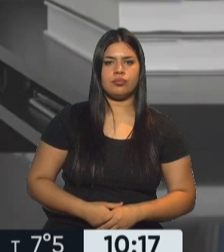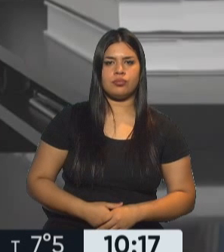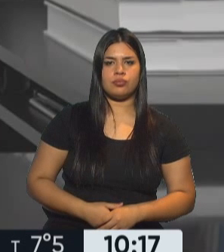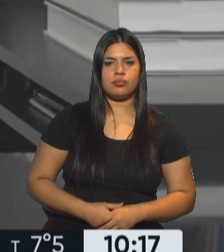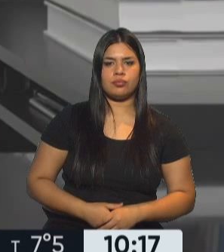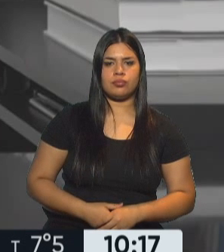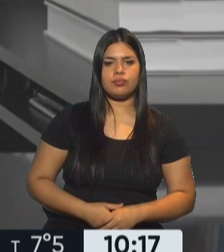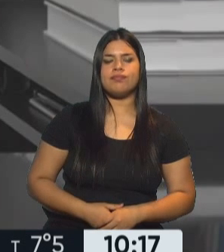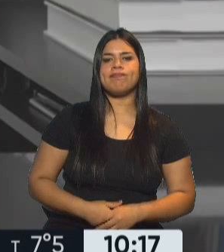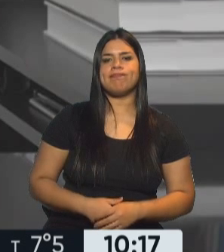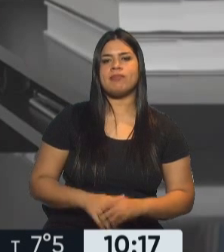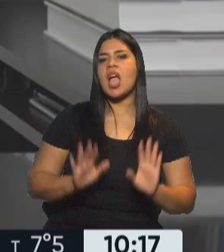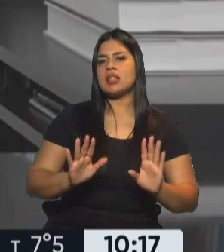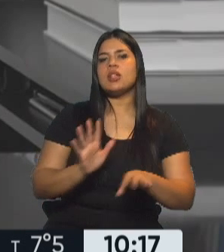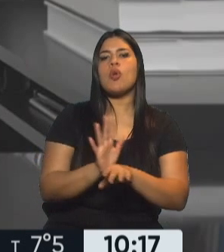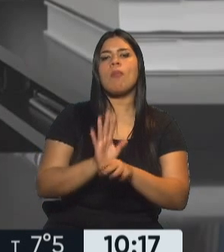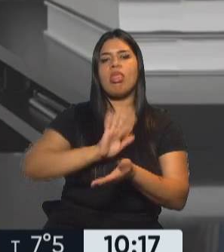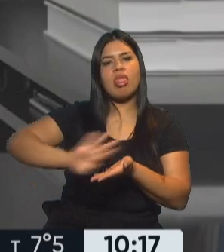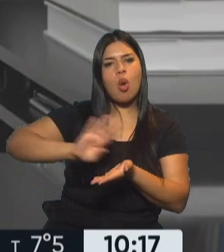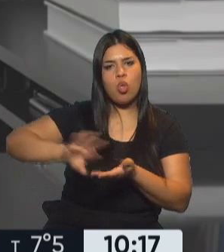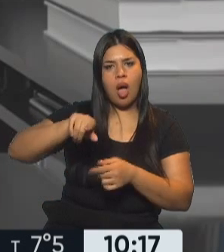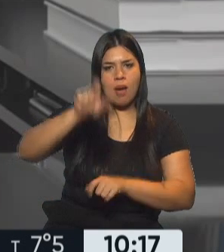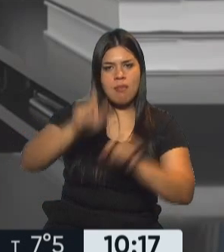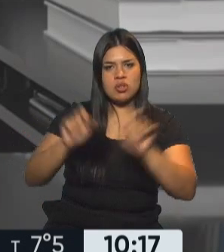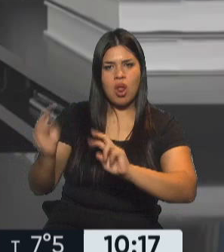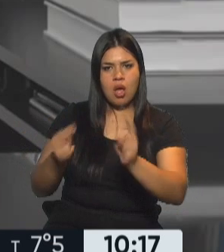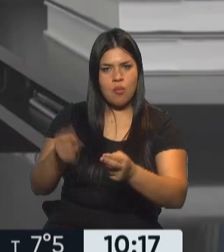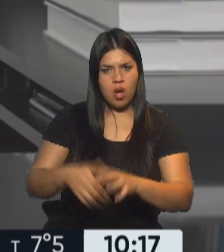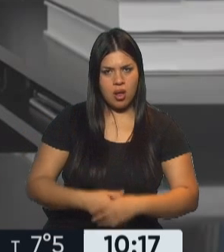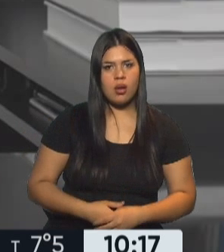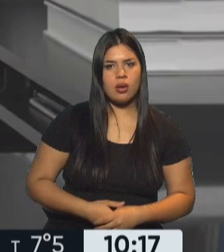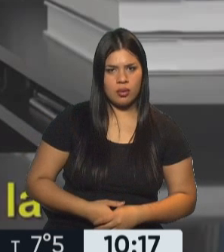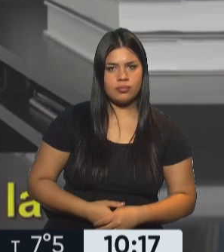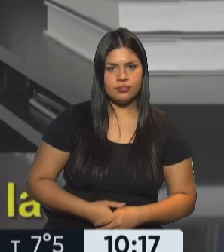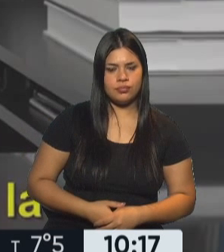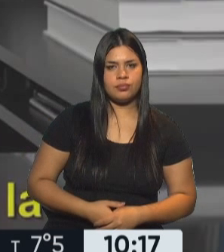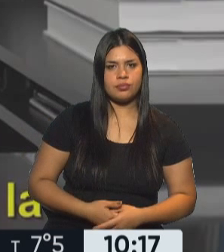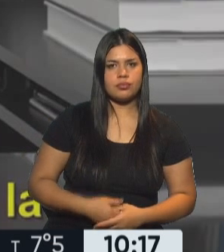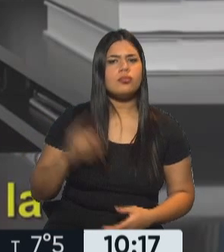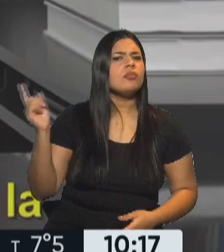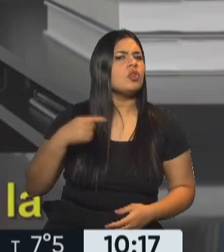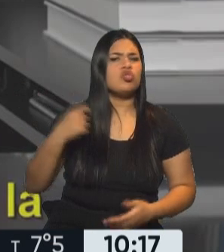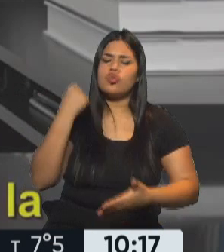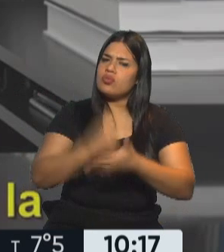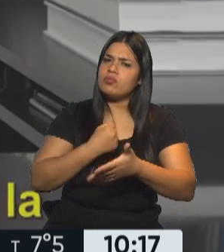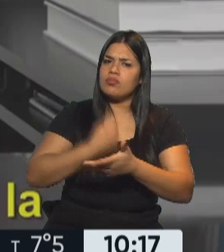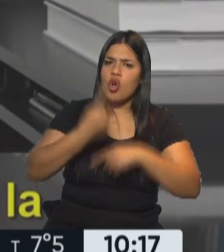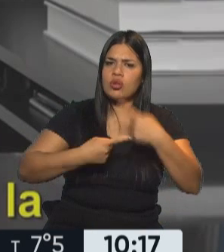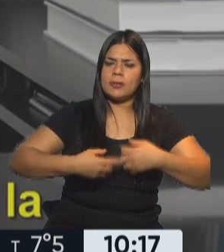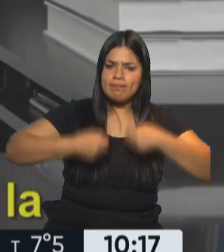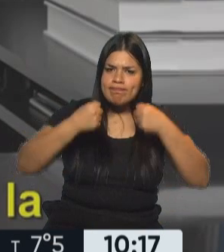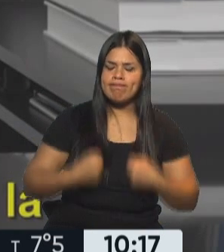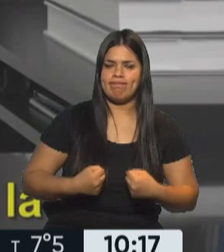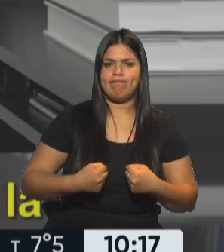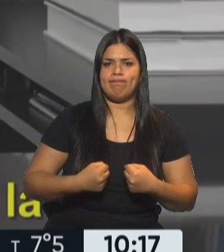debemos a quienes ya no están y lo merecemos quienes seguimos luchando convencidos de